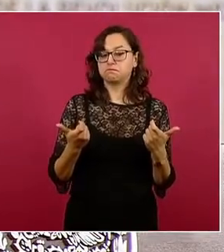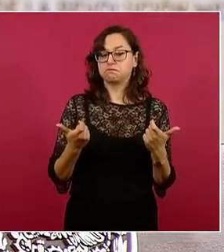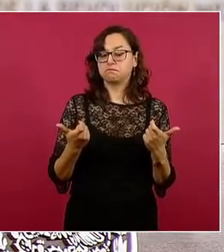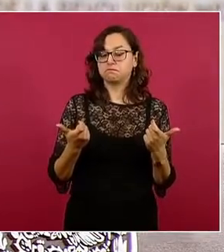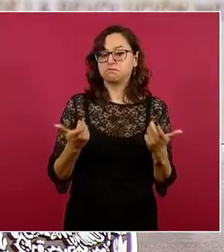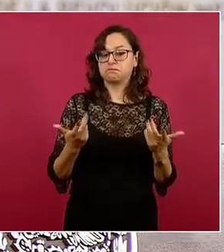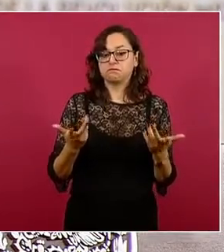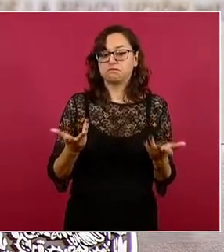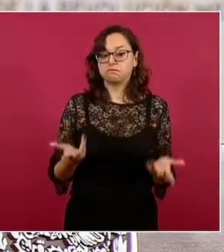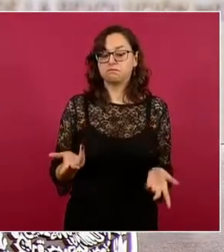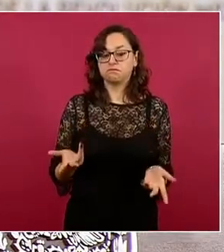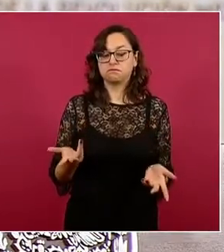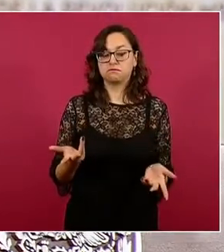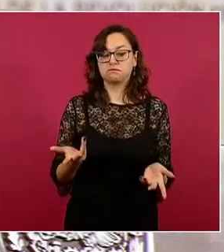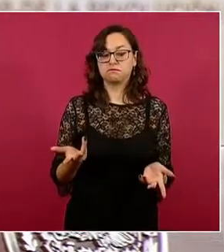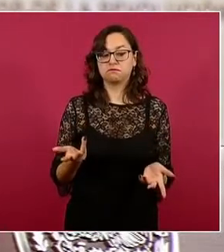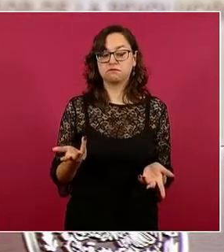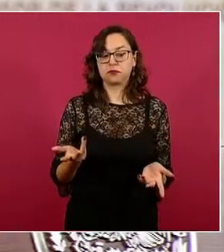Podría entender que